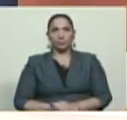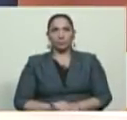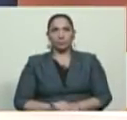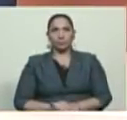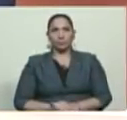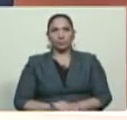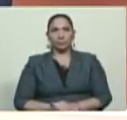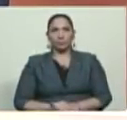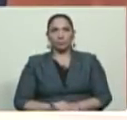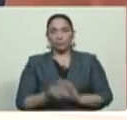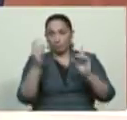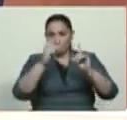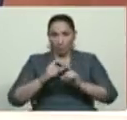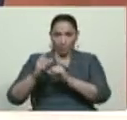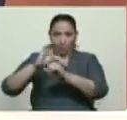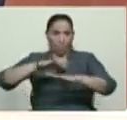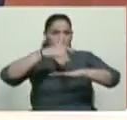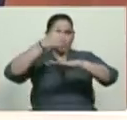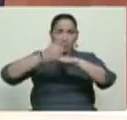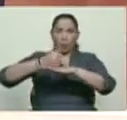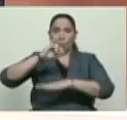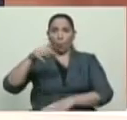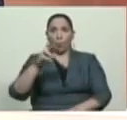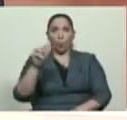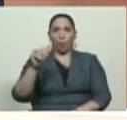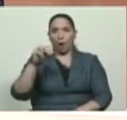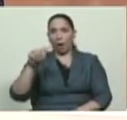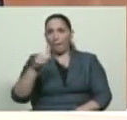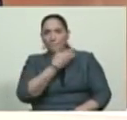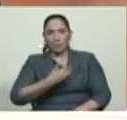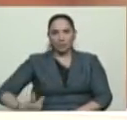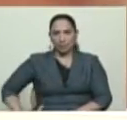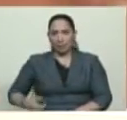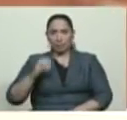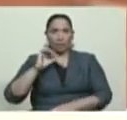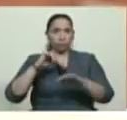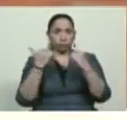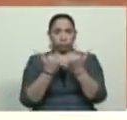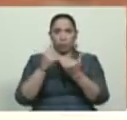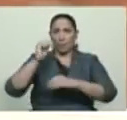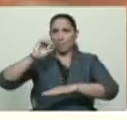Se retiran. Palabra del magistrado Juan José Mendoza, presidente de la Sala Constitucional del Tribunal Supremo de Justicia.